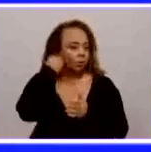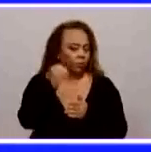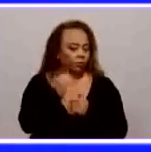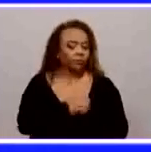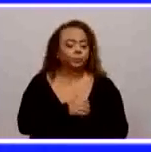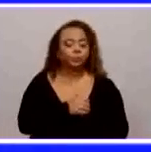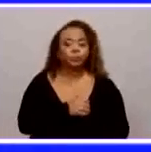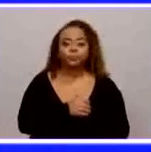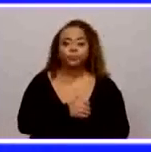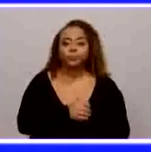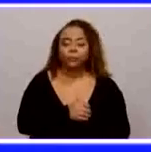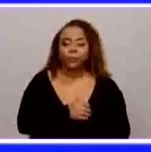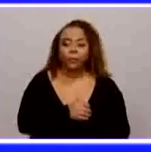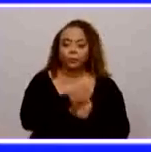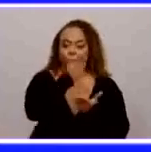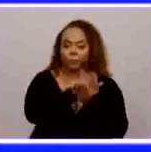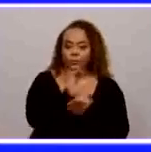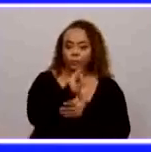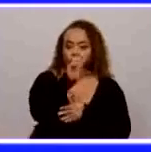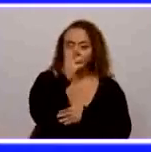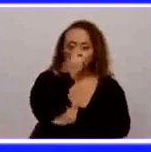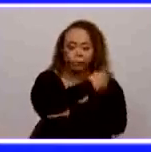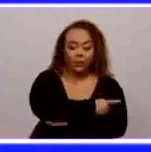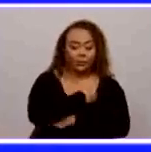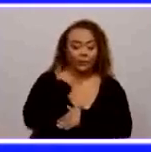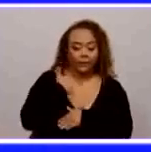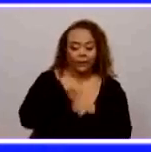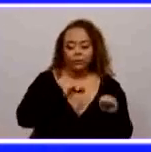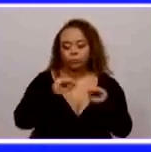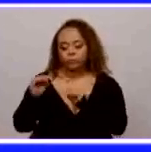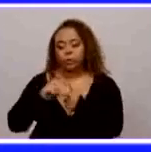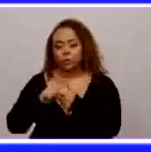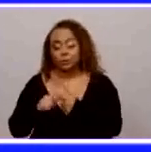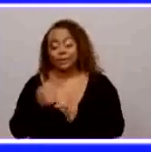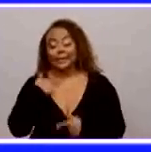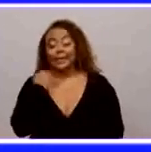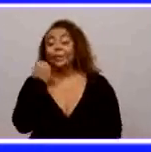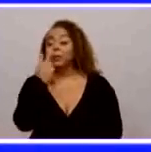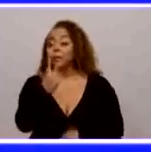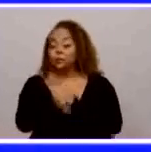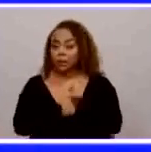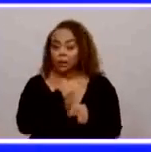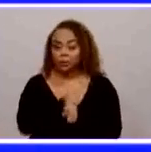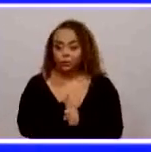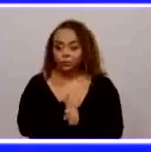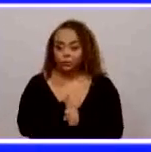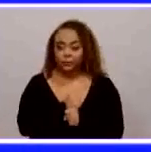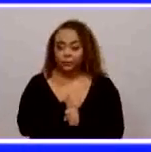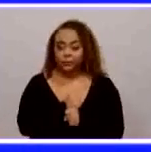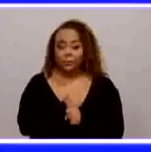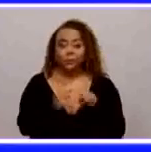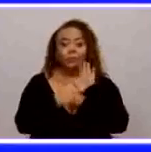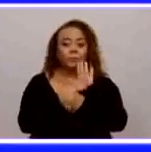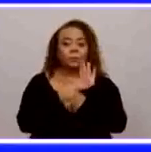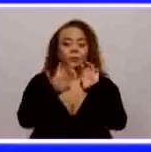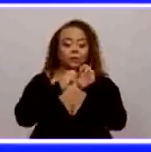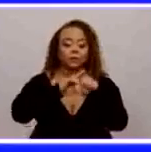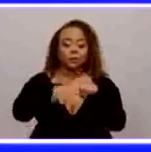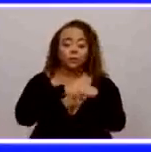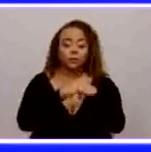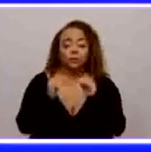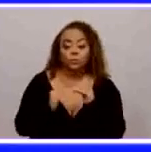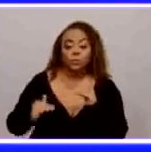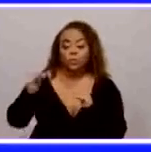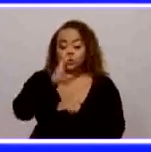Copa Oro, aquí se hizo una escala como de 2 días y Argentina. Correcto. Entonces, Campbell tiene 12 años de estar representando a la selección mayor de Costa